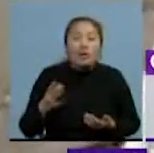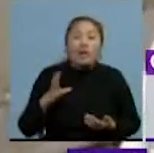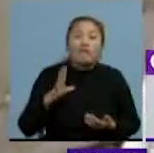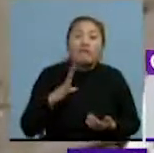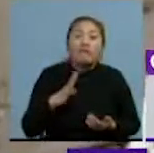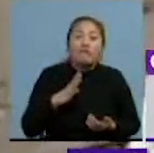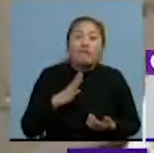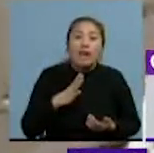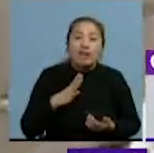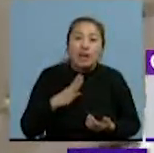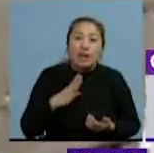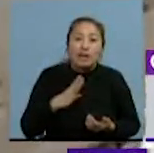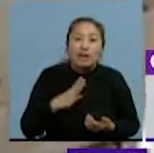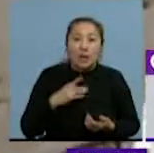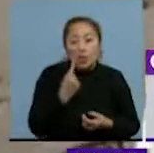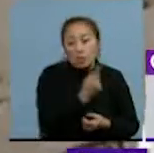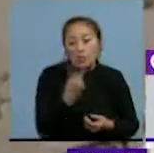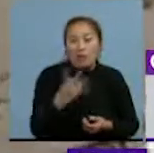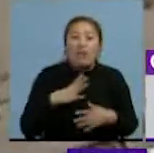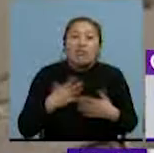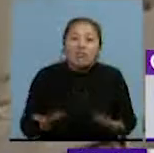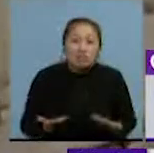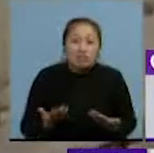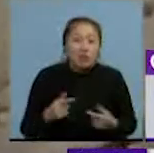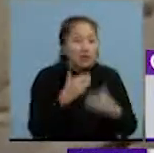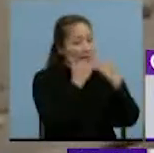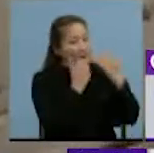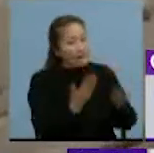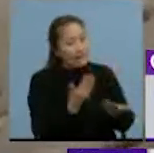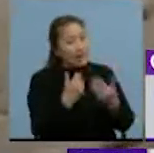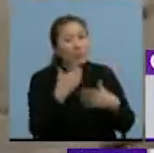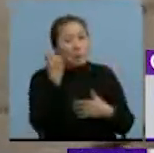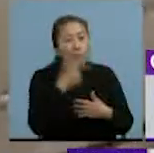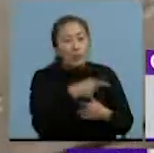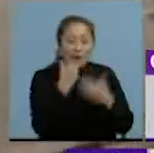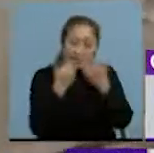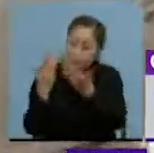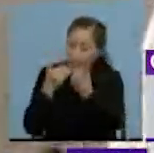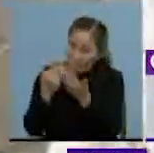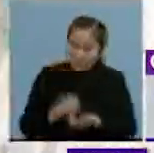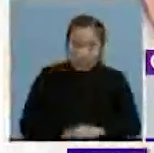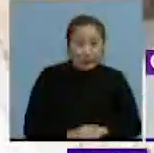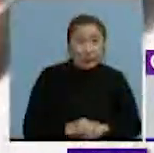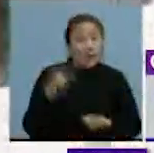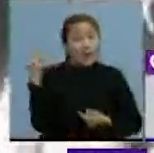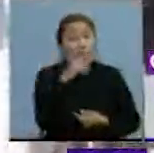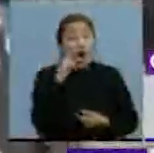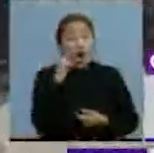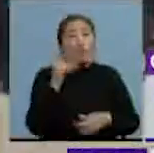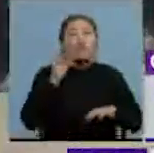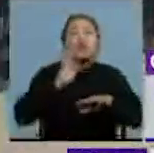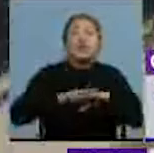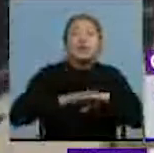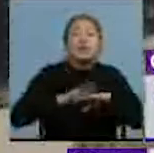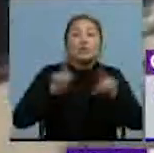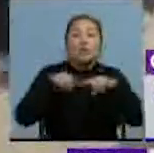con recursos ni de uno ni de otro programa. Muchas gracias, Juan Carlos, muy amable. Gracias a ustedes. La palabra de Juan Carlos